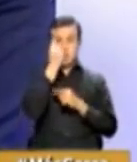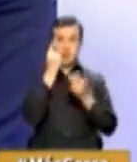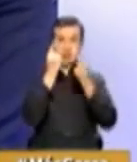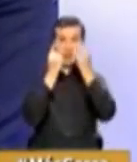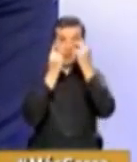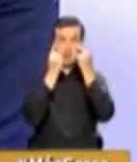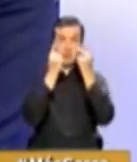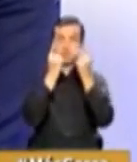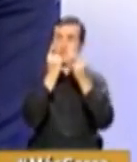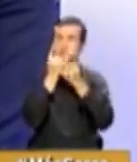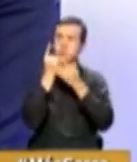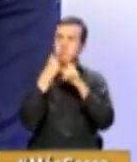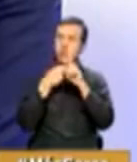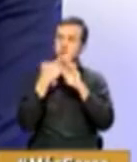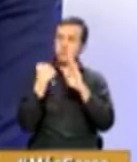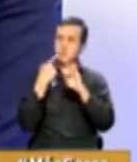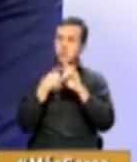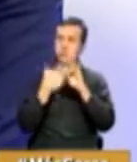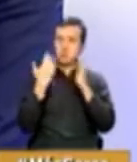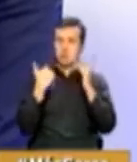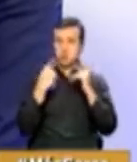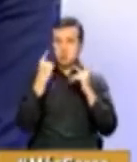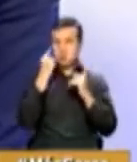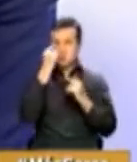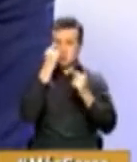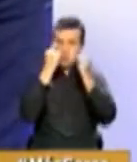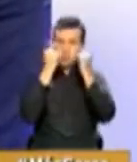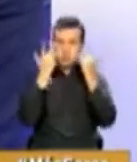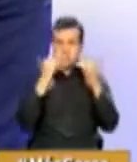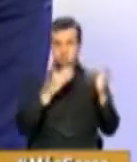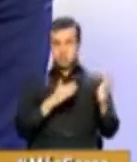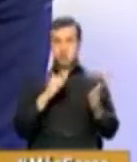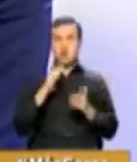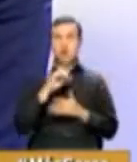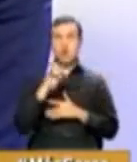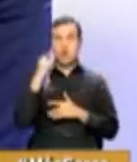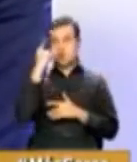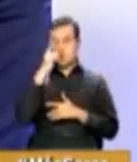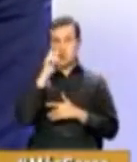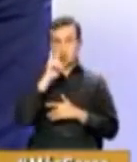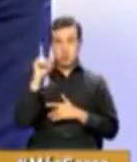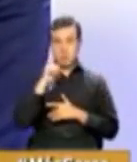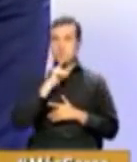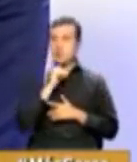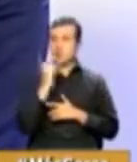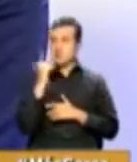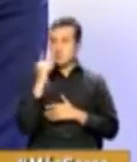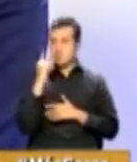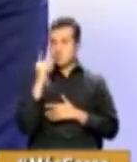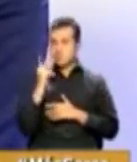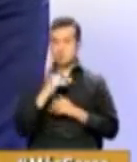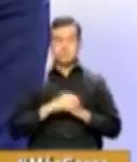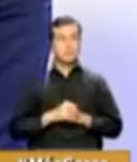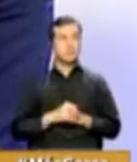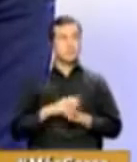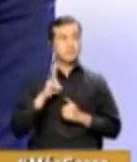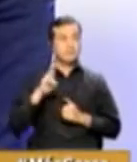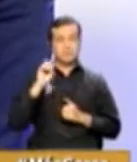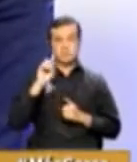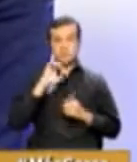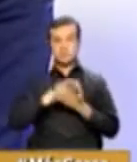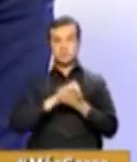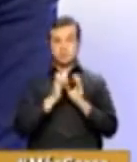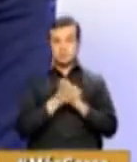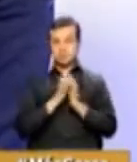hace un mes... Me hicieron la cirugía en el ojo derecho y prácticamente el 20 de